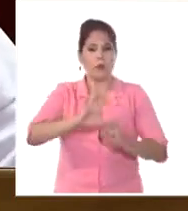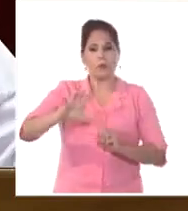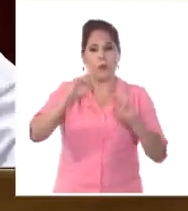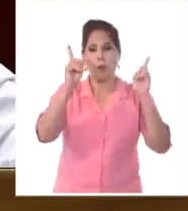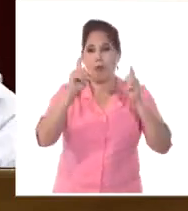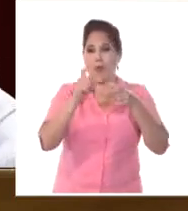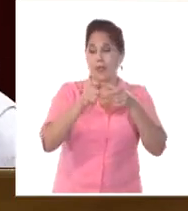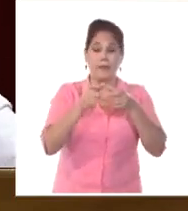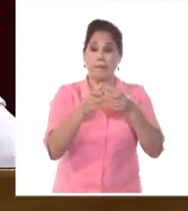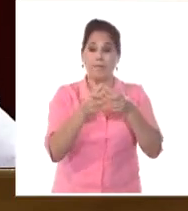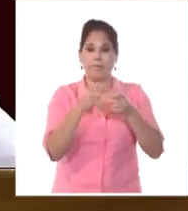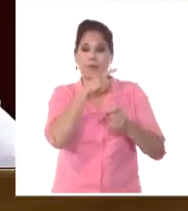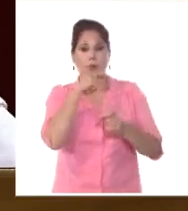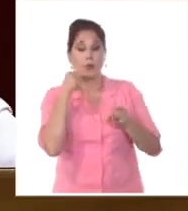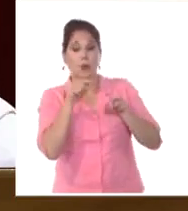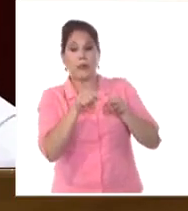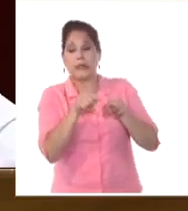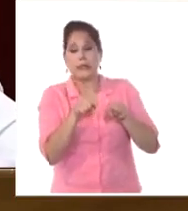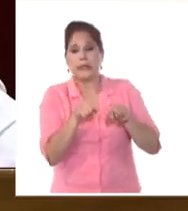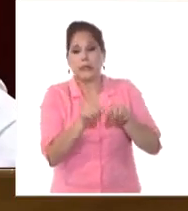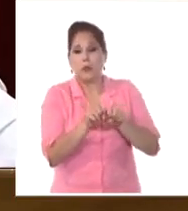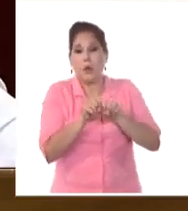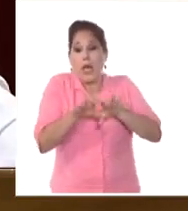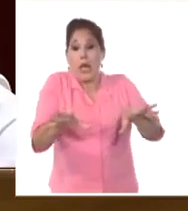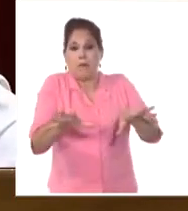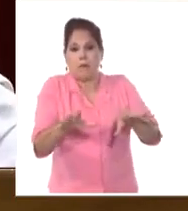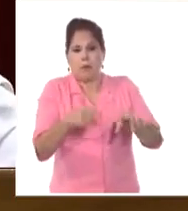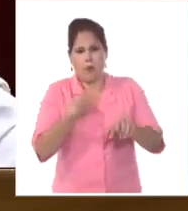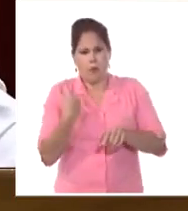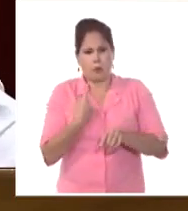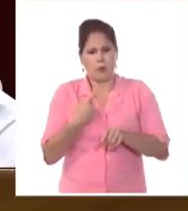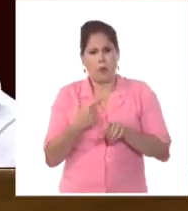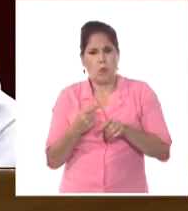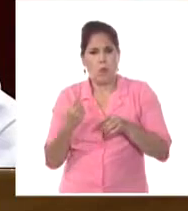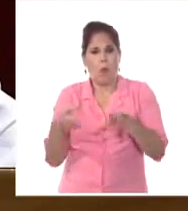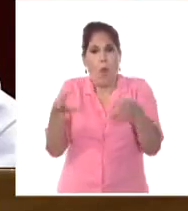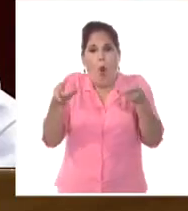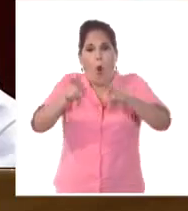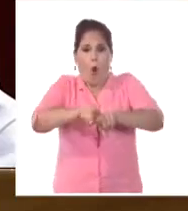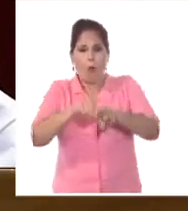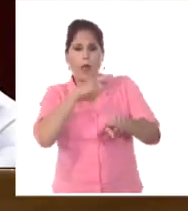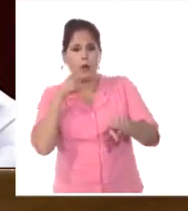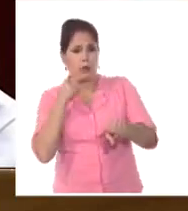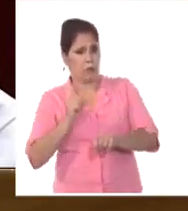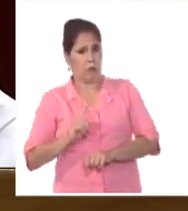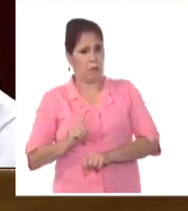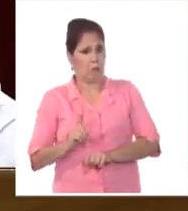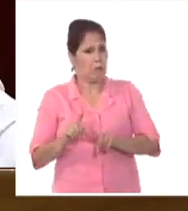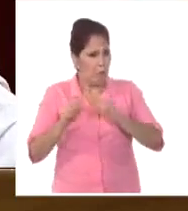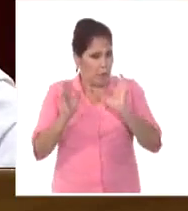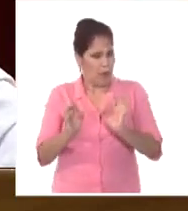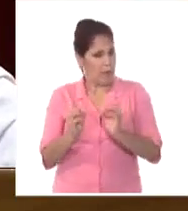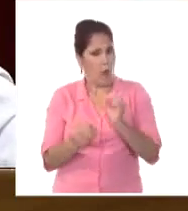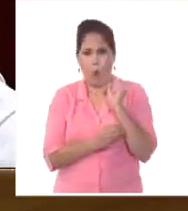políticas que suponían un referente. Nunca fuimos satélites. Todo eso ocurrió en un contexto marcado por